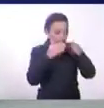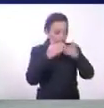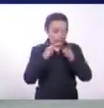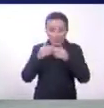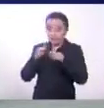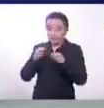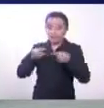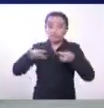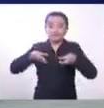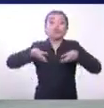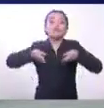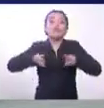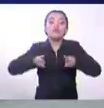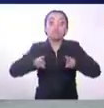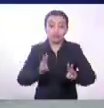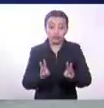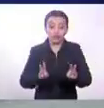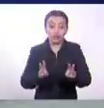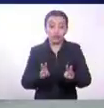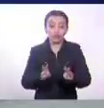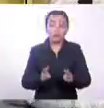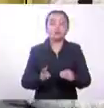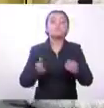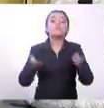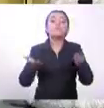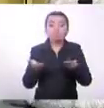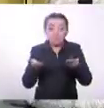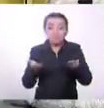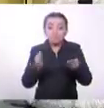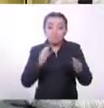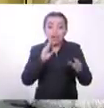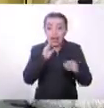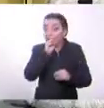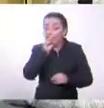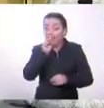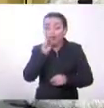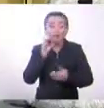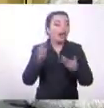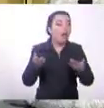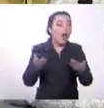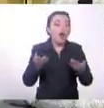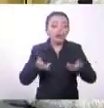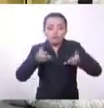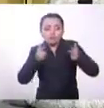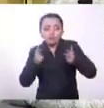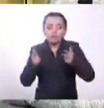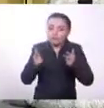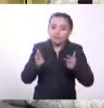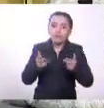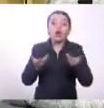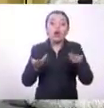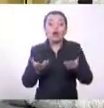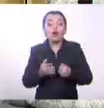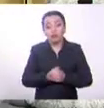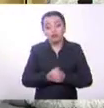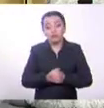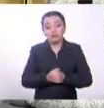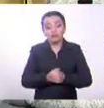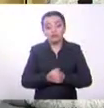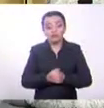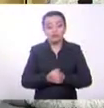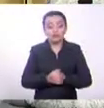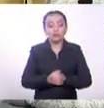nuestro turno para hablar, etcétera. Entonces, amiguitos y amiguitas, no olviden que comunicarnos de manera adecuada es clave